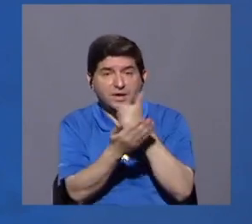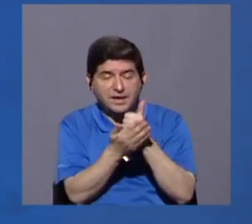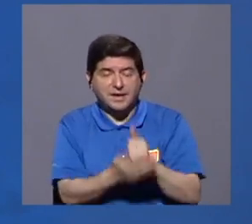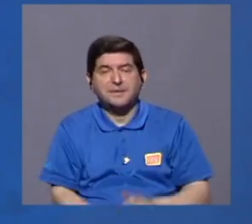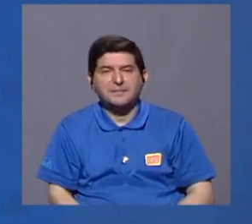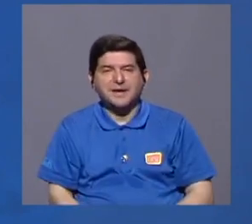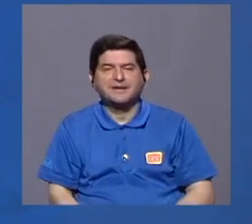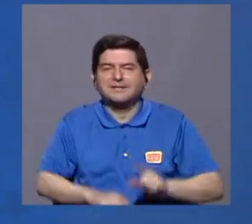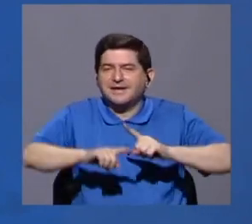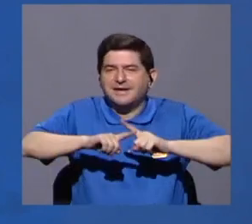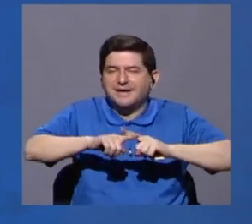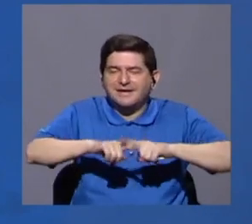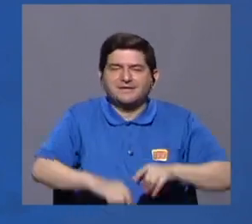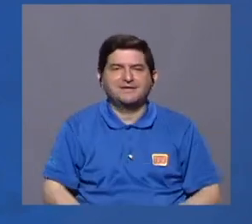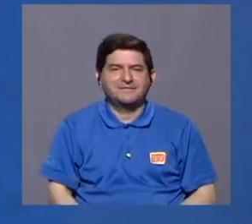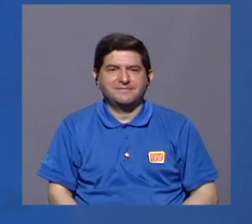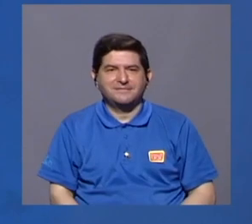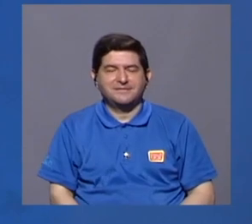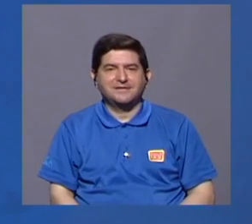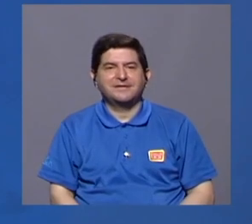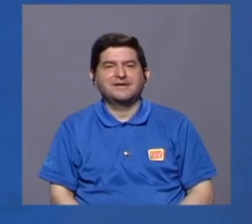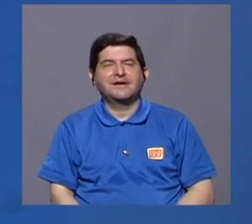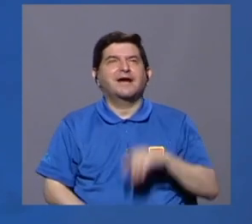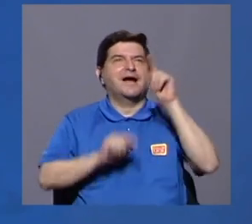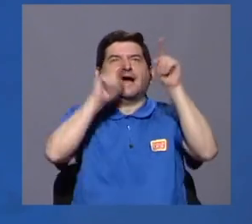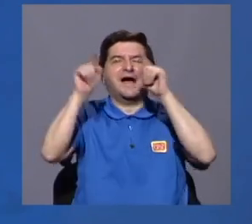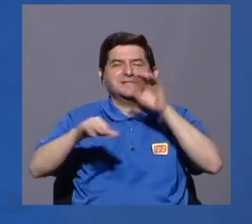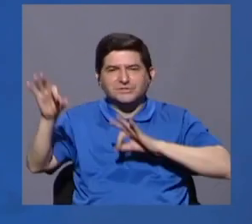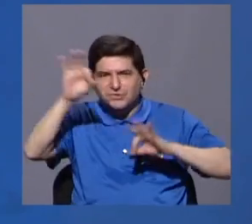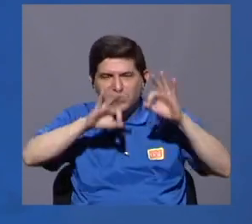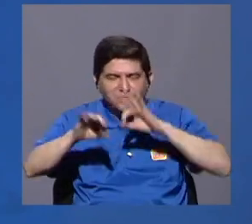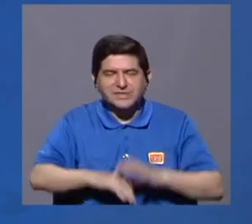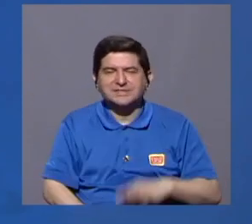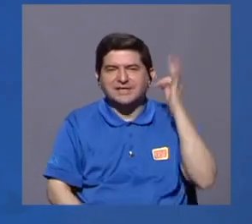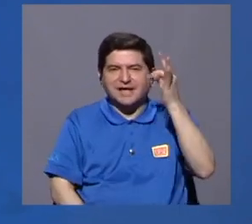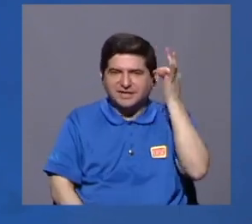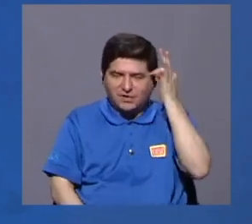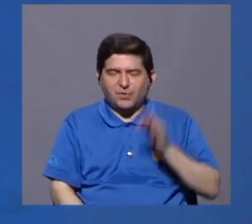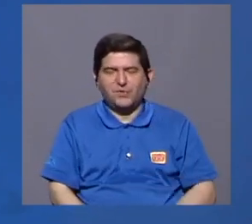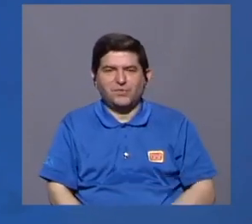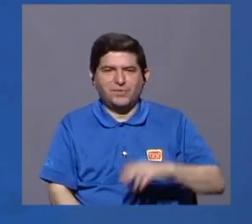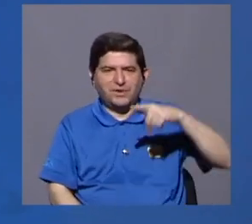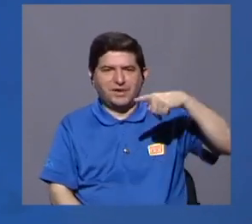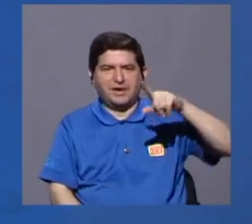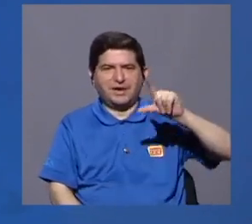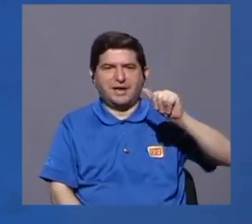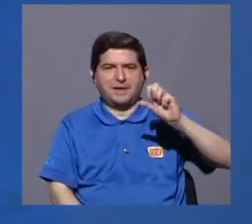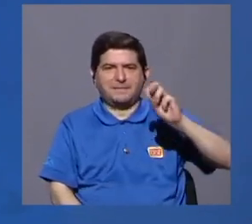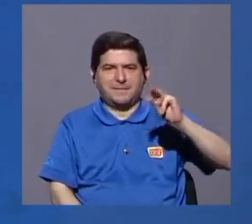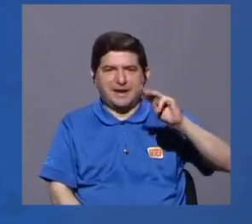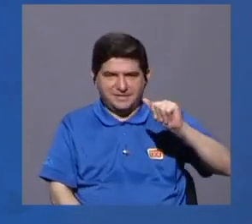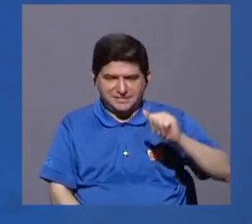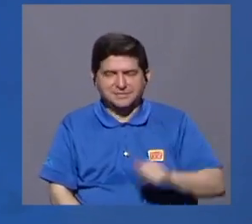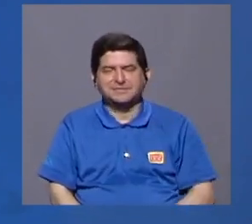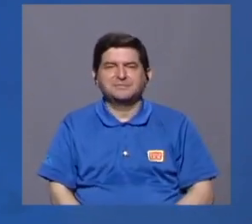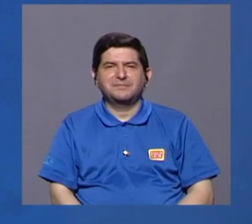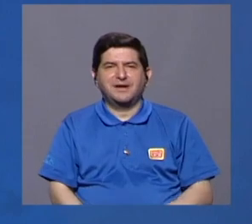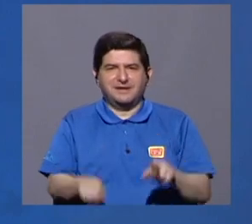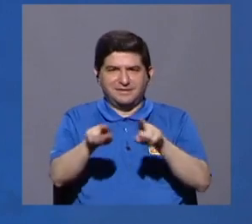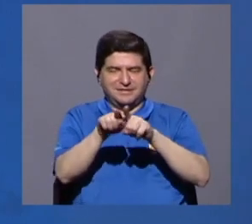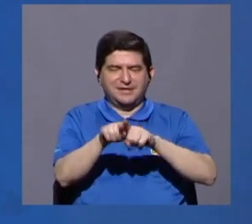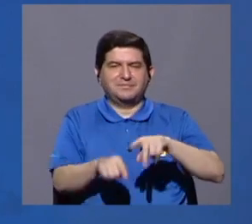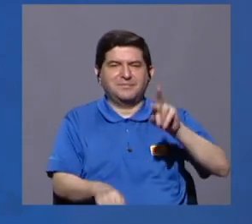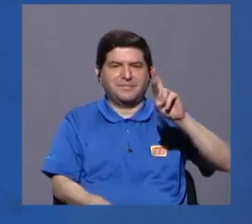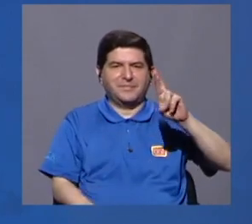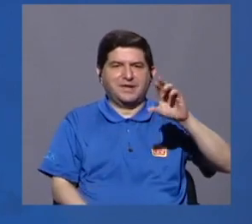relatividad déficit de astrofísica teórica de plasmas este de rayos cósmicos tenemos